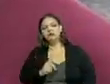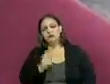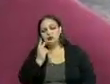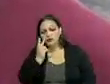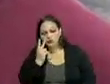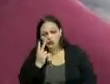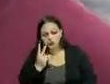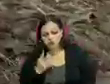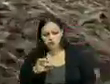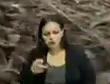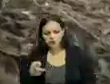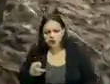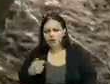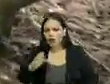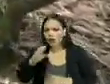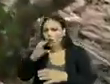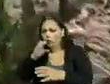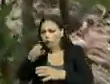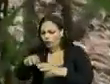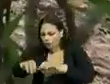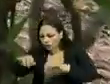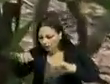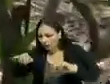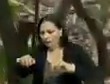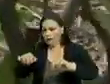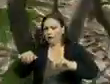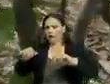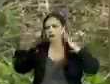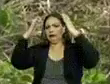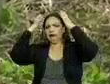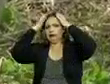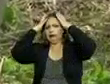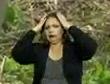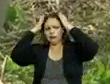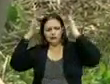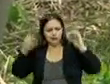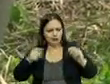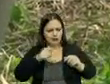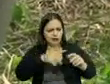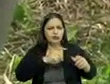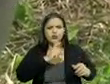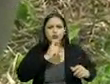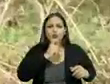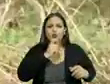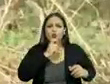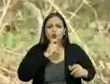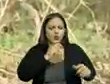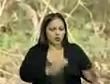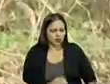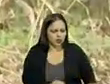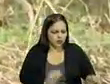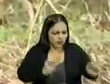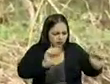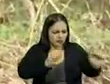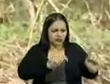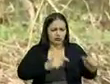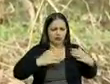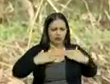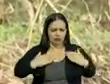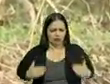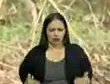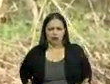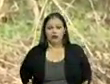que está en una funda allá. Agentes de la DINASET y criminalística efectuaron un barrido del lugar y a escasos 30 metros de la